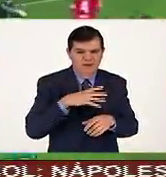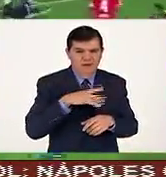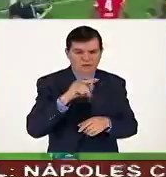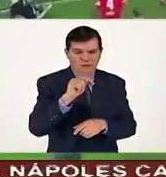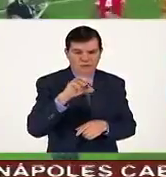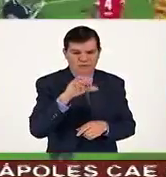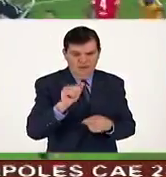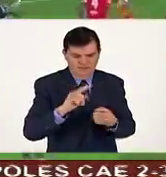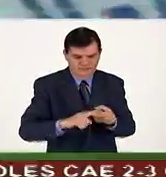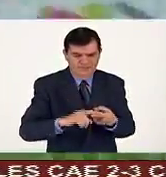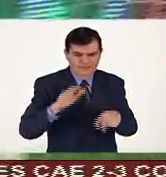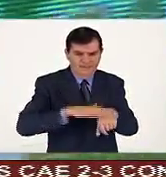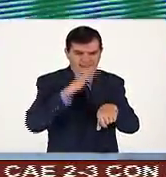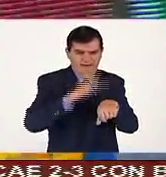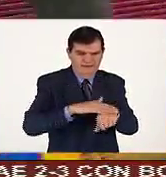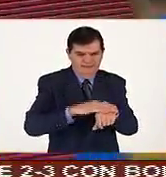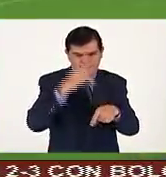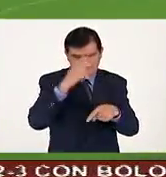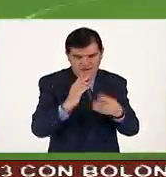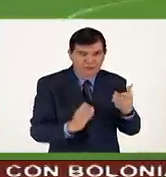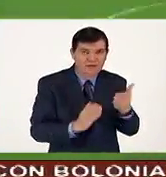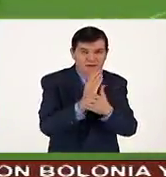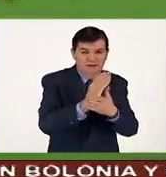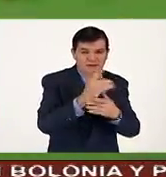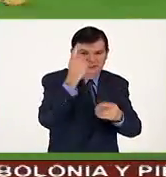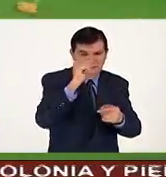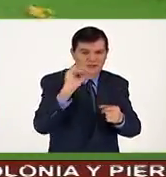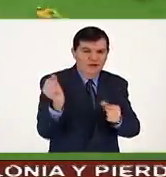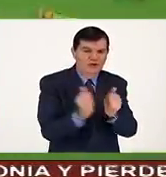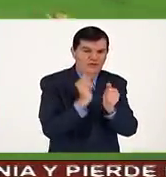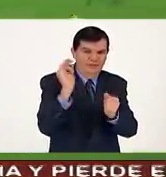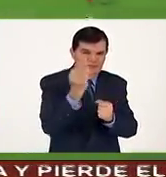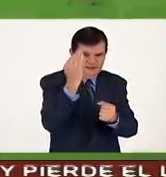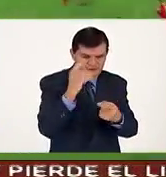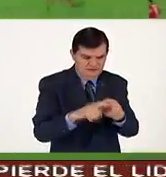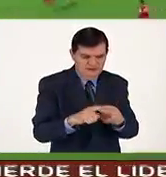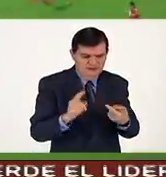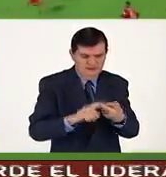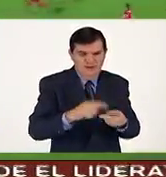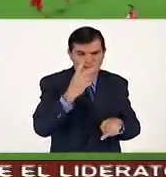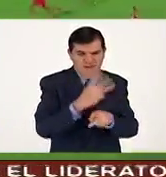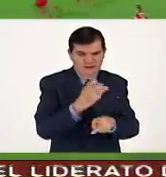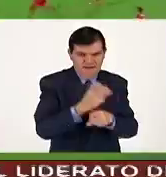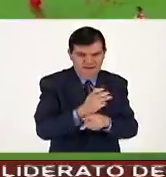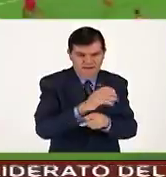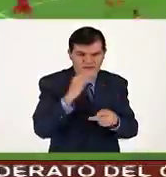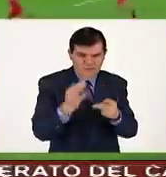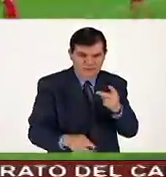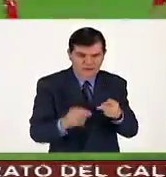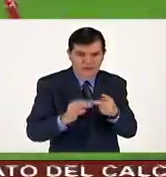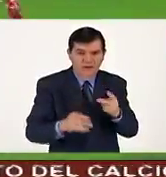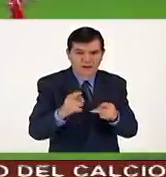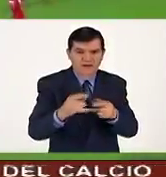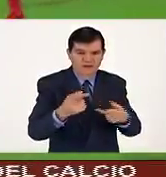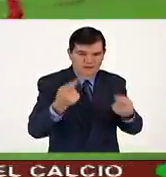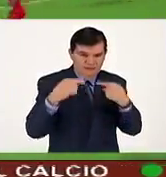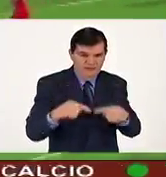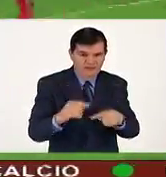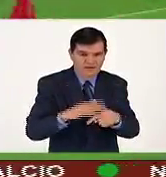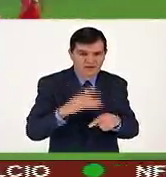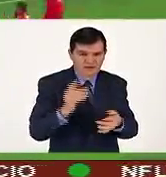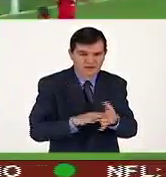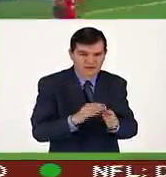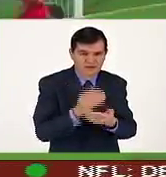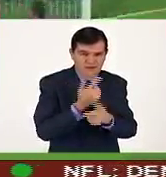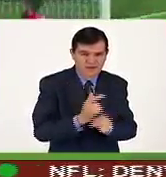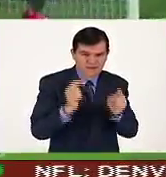Tuca Ferretti. Calificó a México, a la selección mexicana, a la Confederaciones. Esta es la tercera final de Tigres, porque los llevó, por supuesto, a